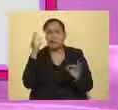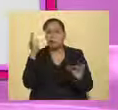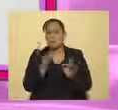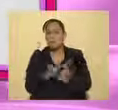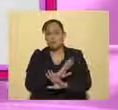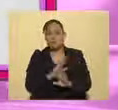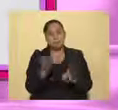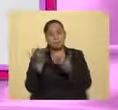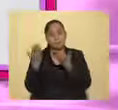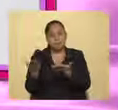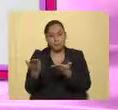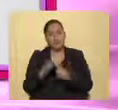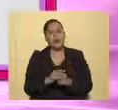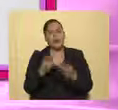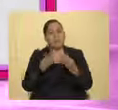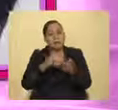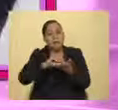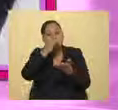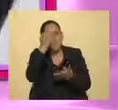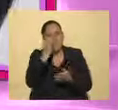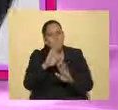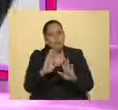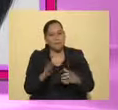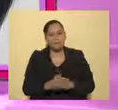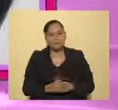listo, está hecha nuestra base de maquillaje.